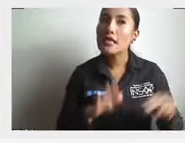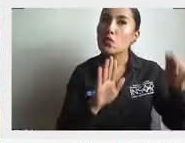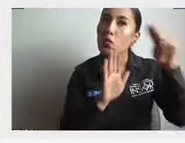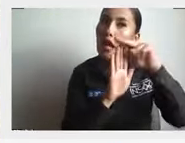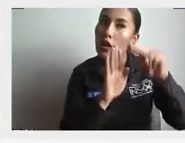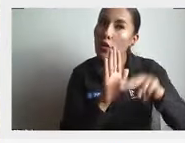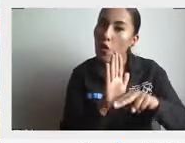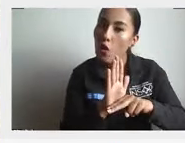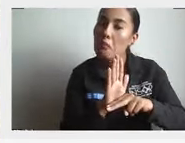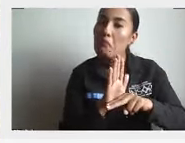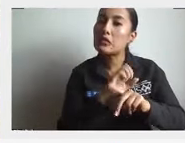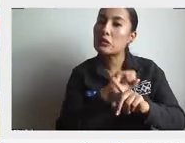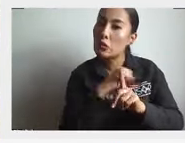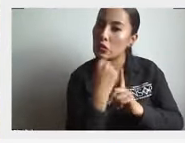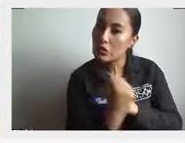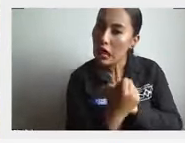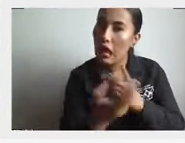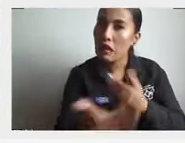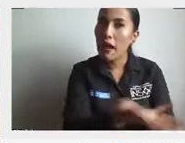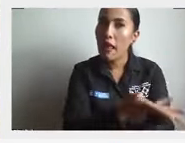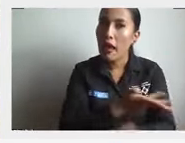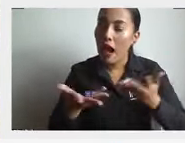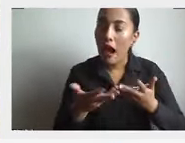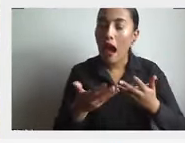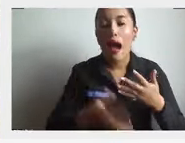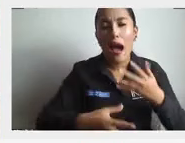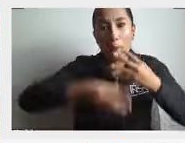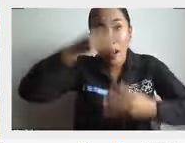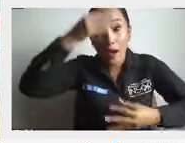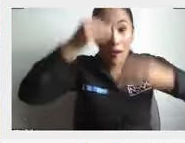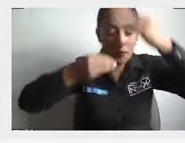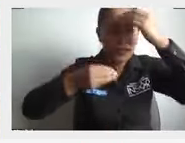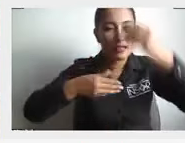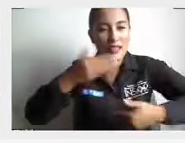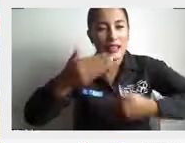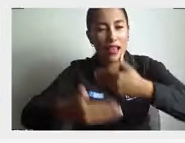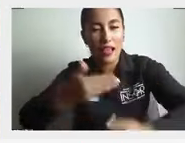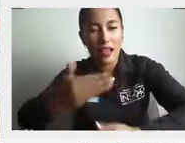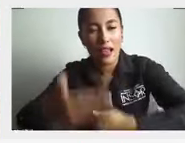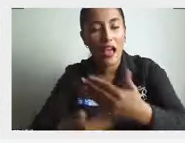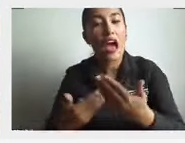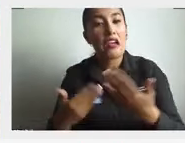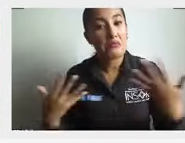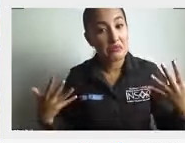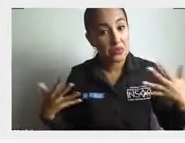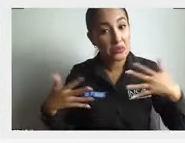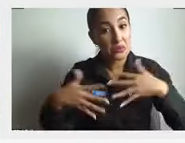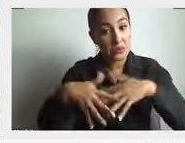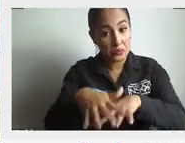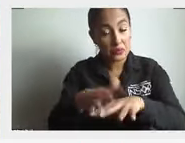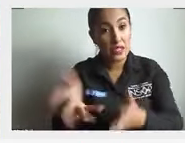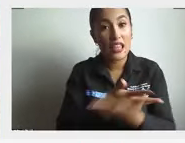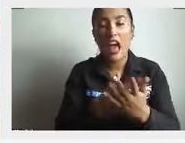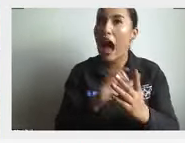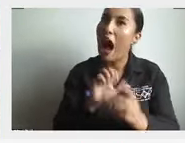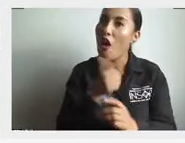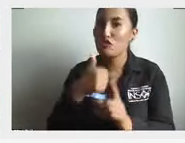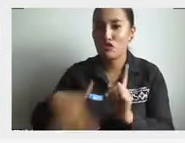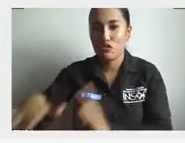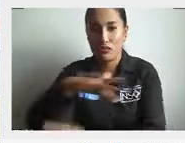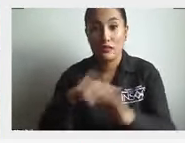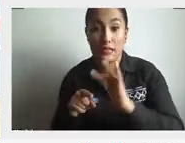socializar. Y así llevar cada aprendizaje hasta que sea funcional y generalizado a diferentes contextos. Creo que esto